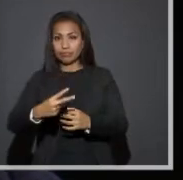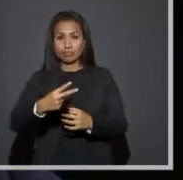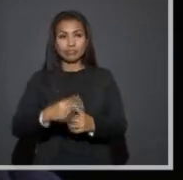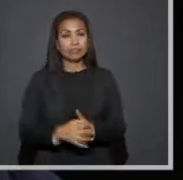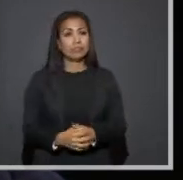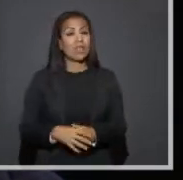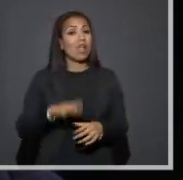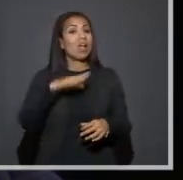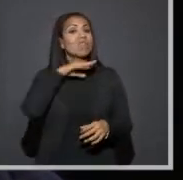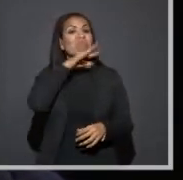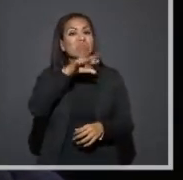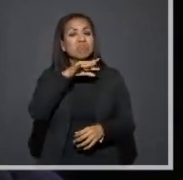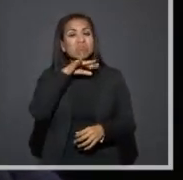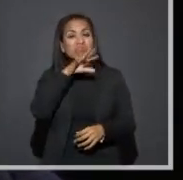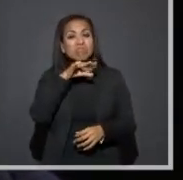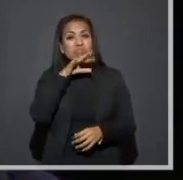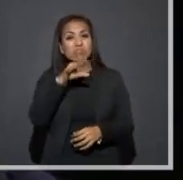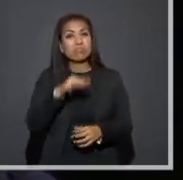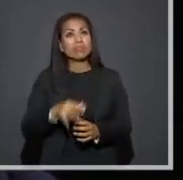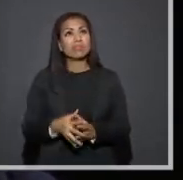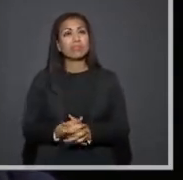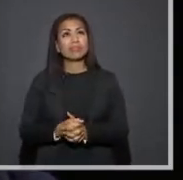Por la corrupción